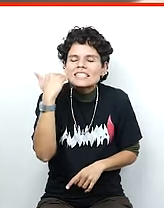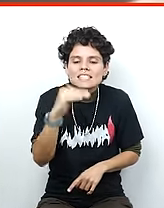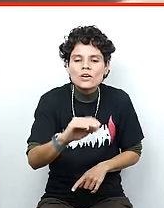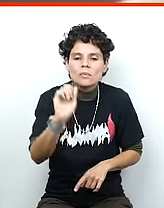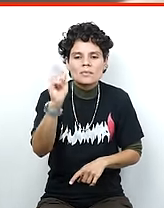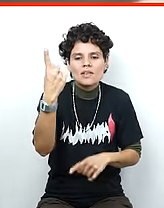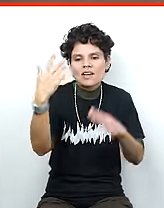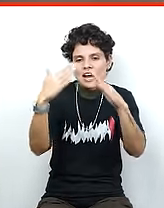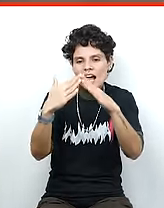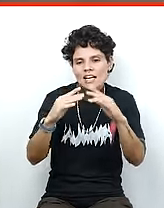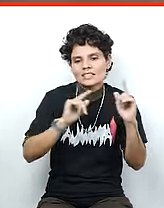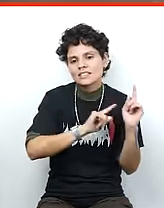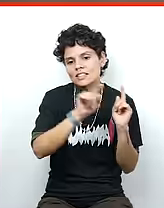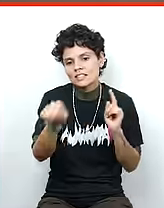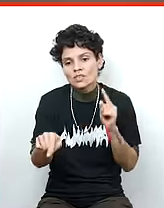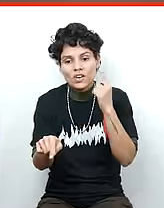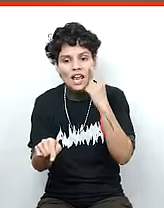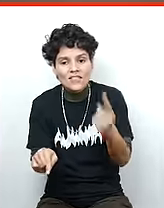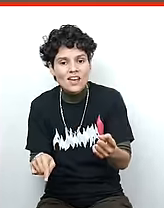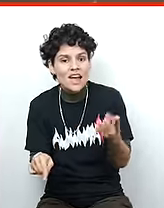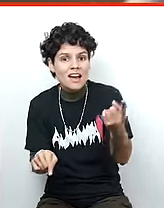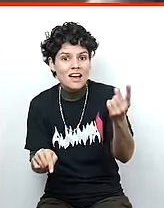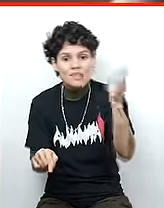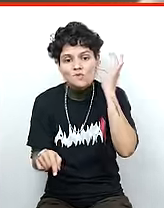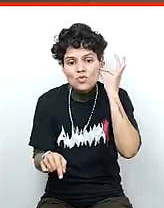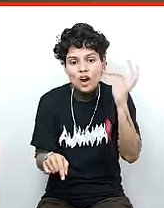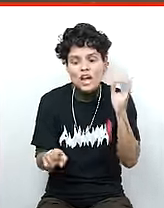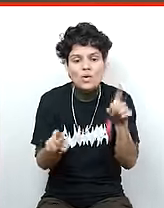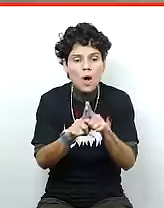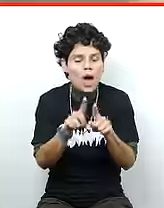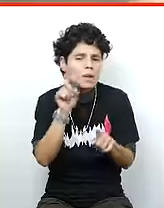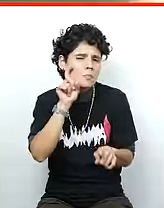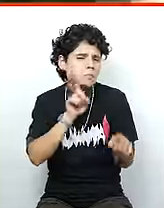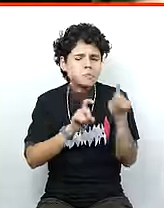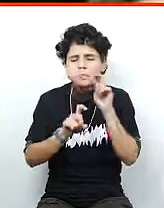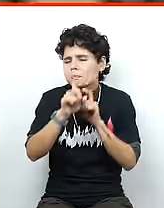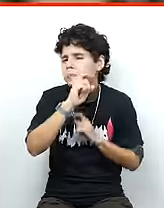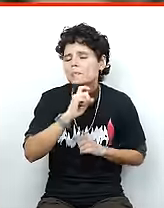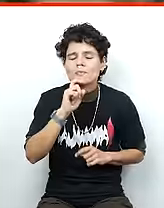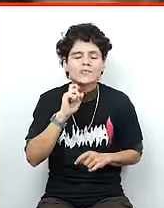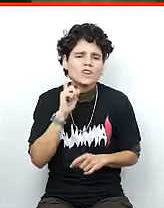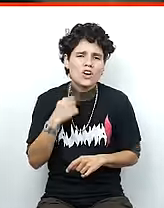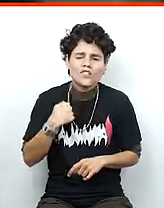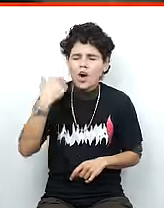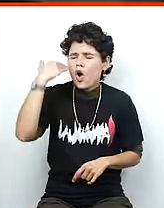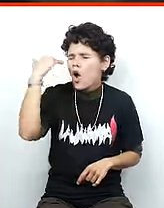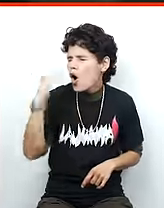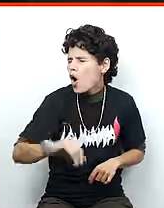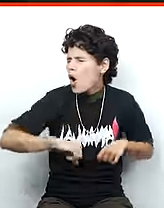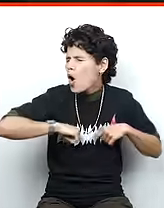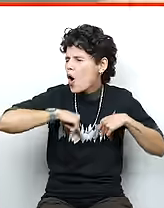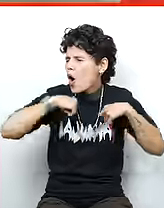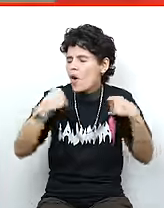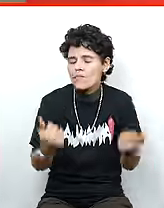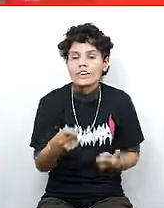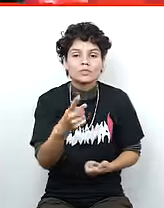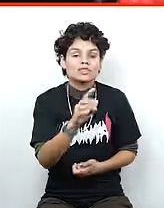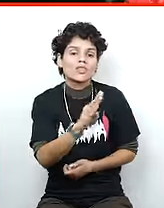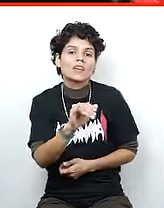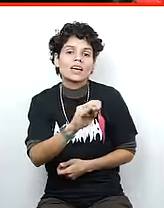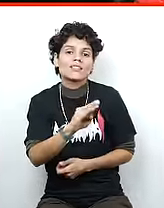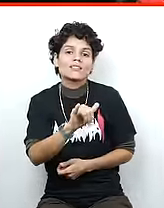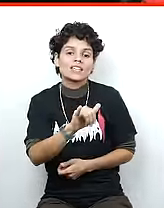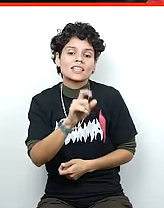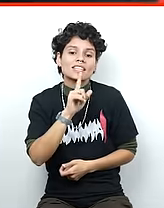cuarto a una casa y tuve que ir a ver a la señora a la casa, así sin barba. Sin barba. Y me veía terrible, cabrón chico. Y la señora... ¿Por eso te puso Baby